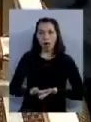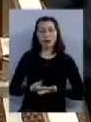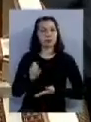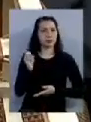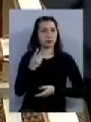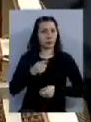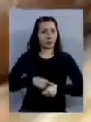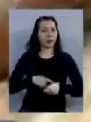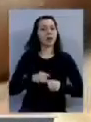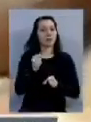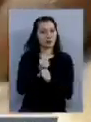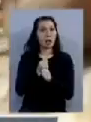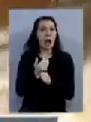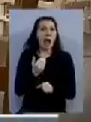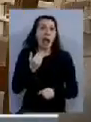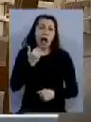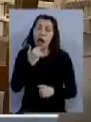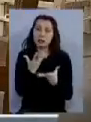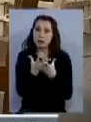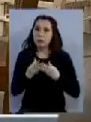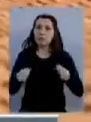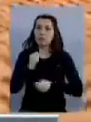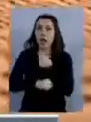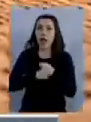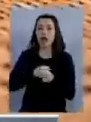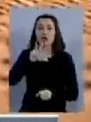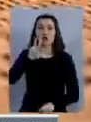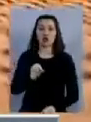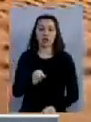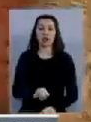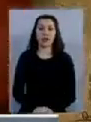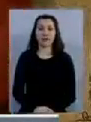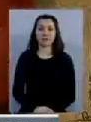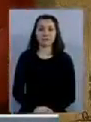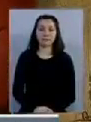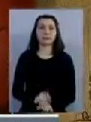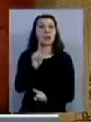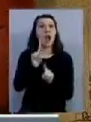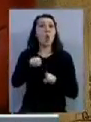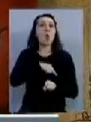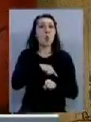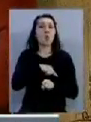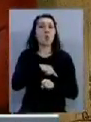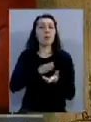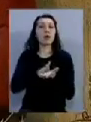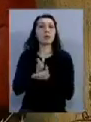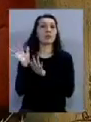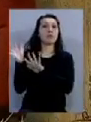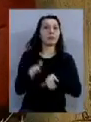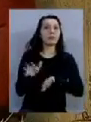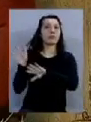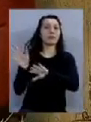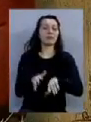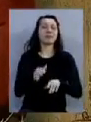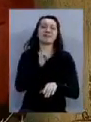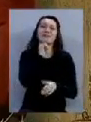tiempo de este oficio, que estuvo a punto de desaparecer en los años 80. Algunos culpan a que llegaron, empezaron a llegar productos, no